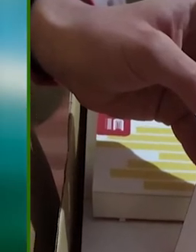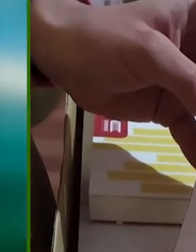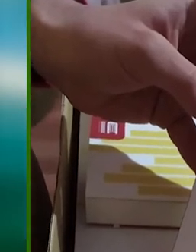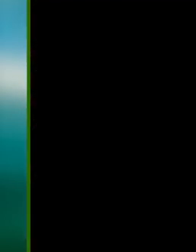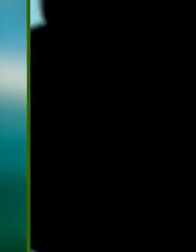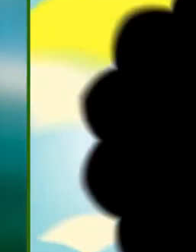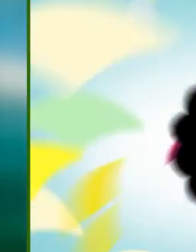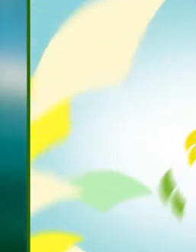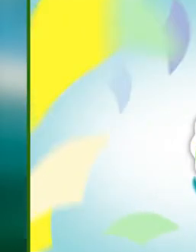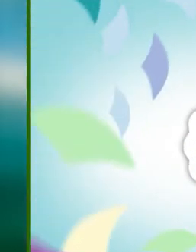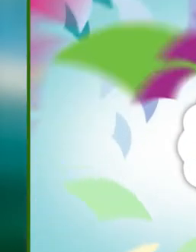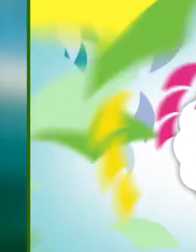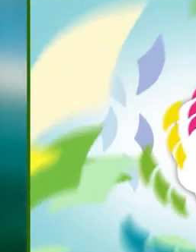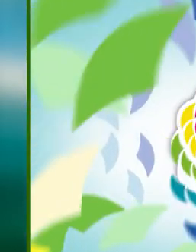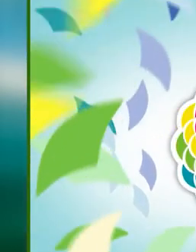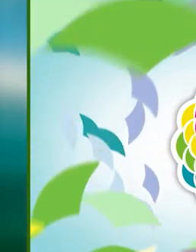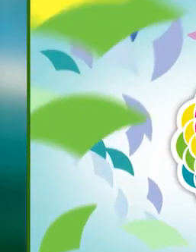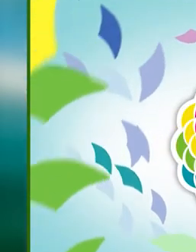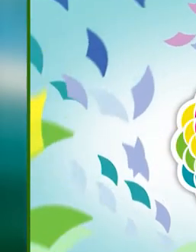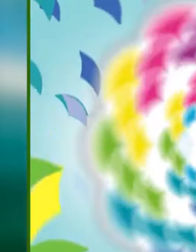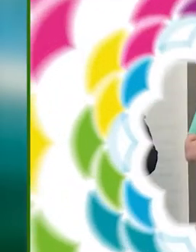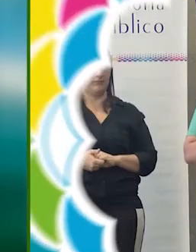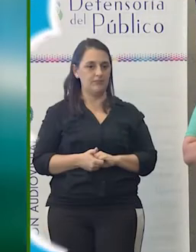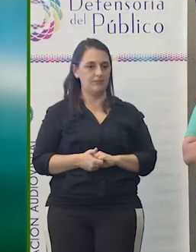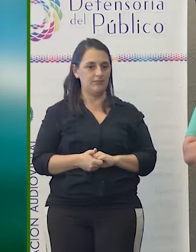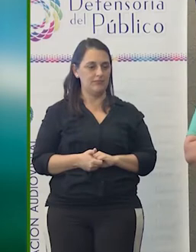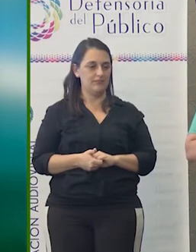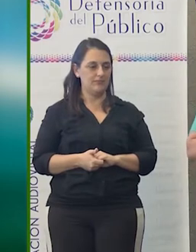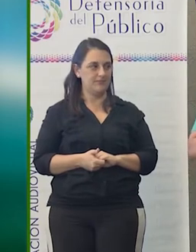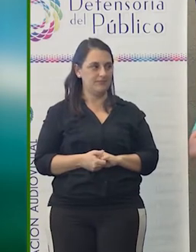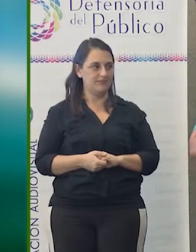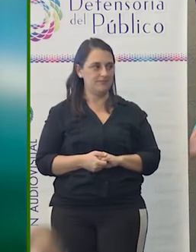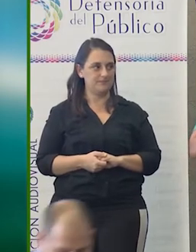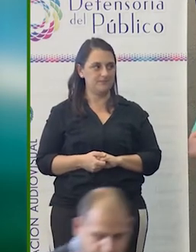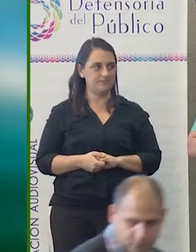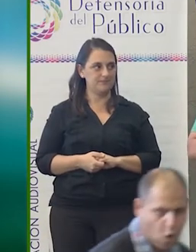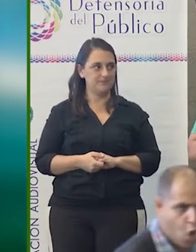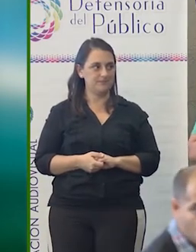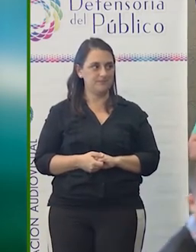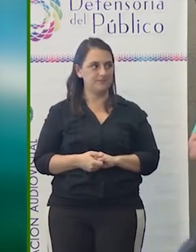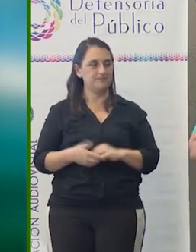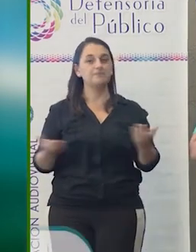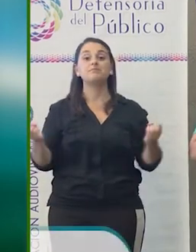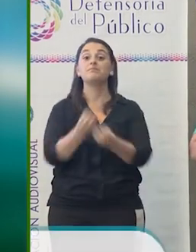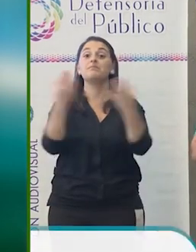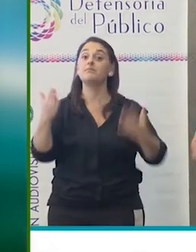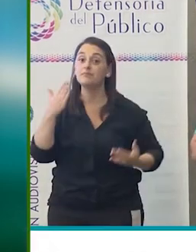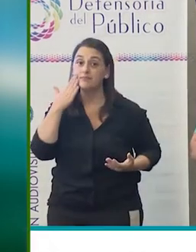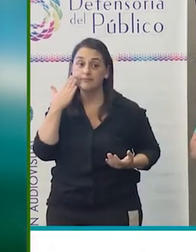Segura. Cuando digo que es un trabajo federal, es porque también quienes somos sus